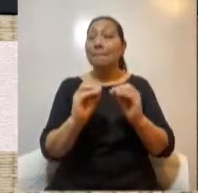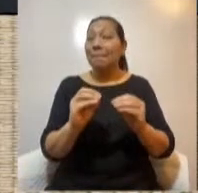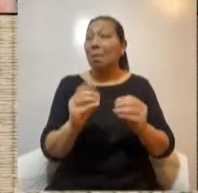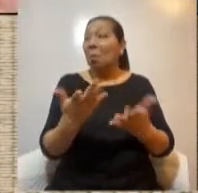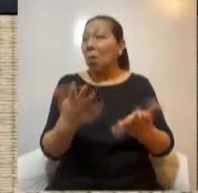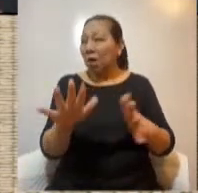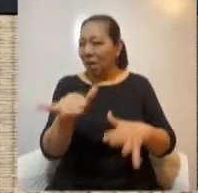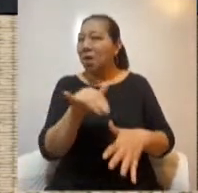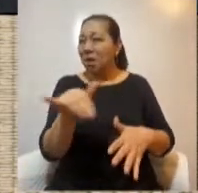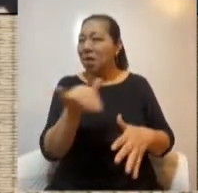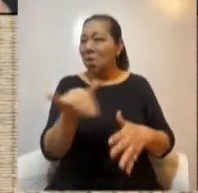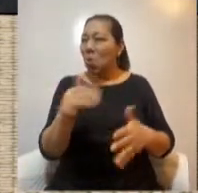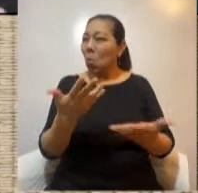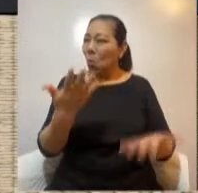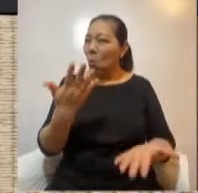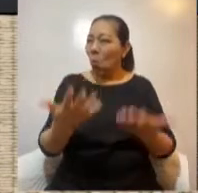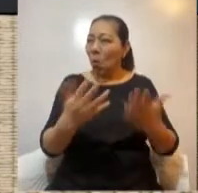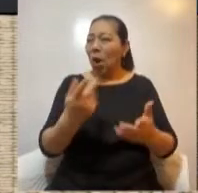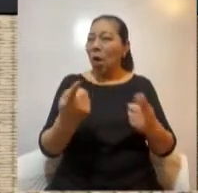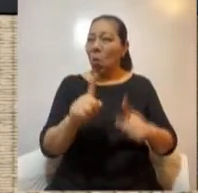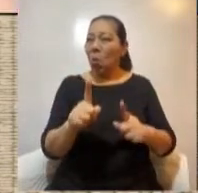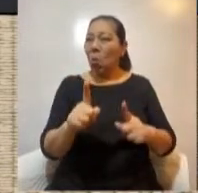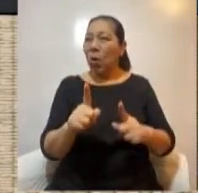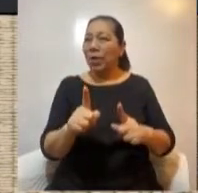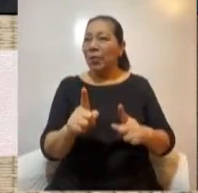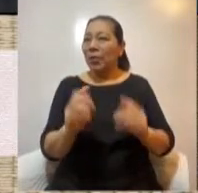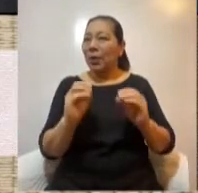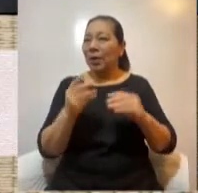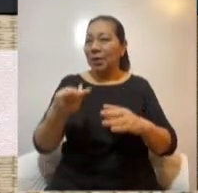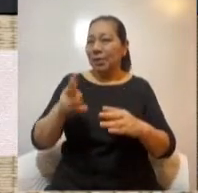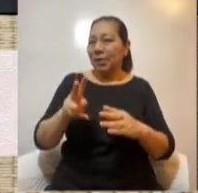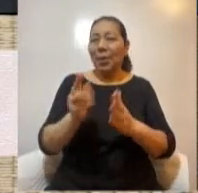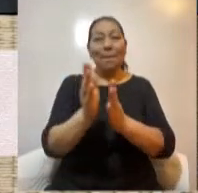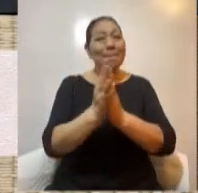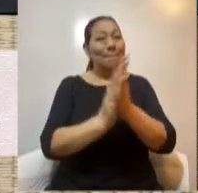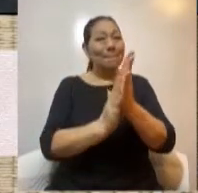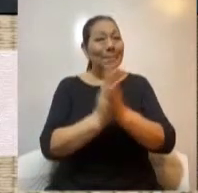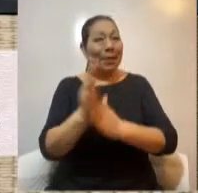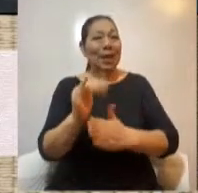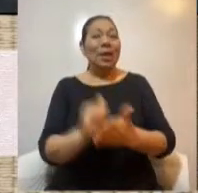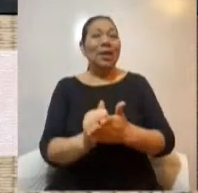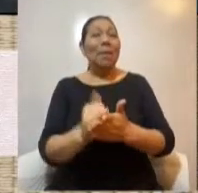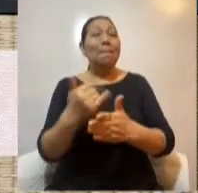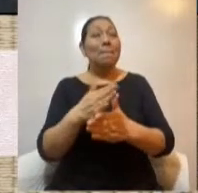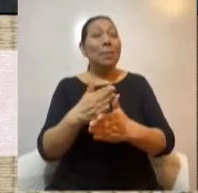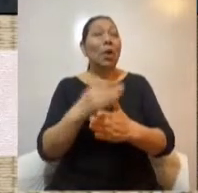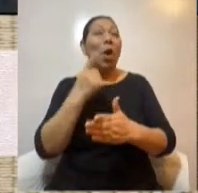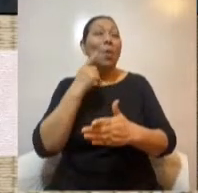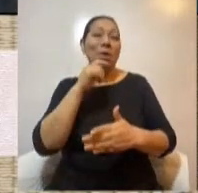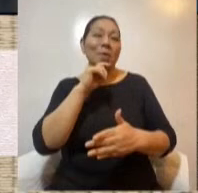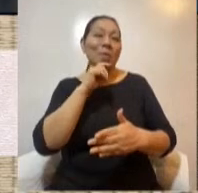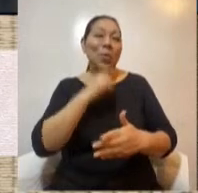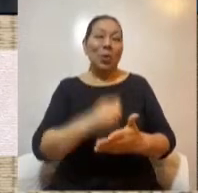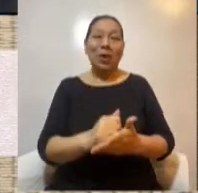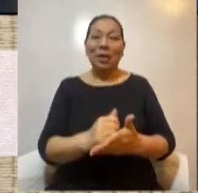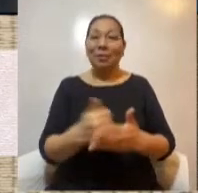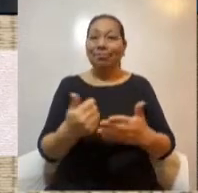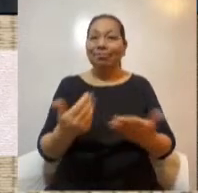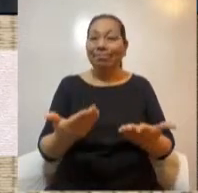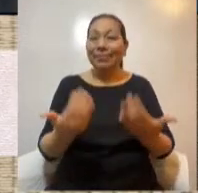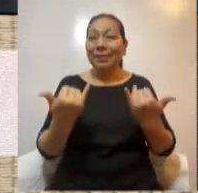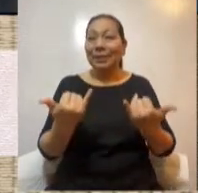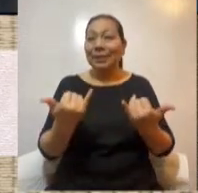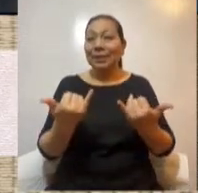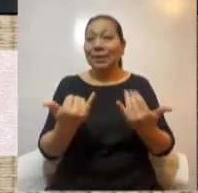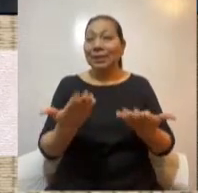se discutió un caso muy similar, muy parecido en cuanto a acceso a beneficios por parte de hombres y mujeres,